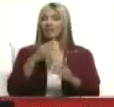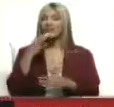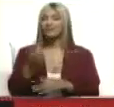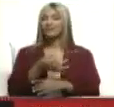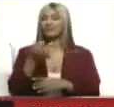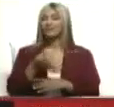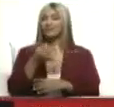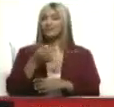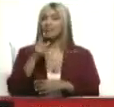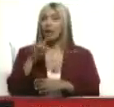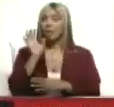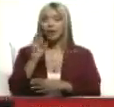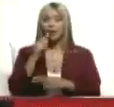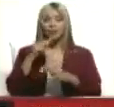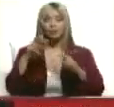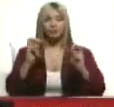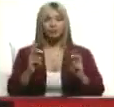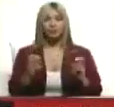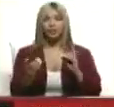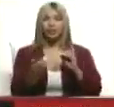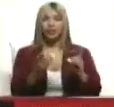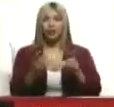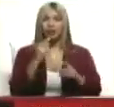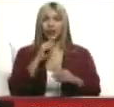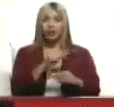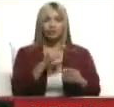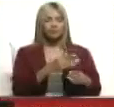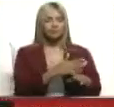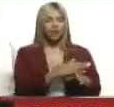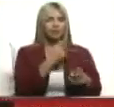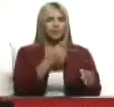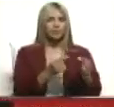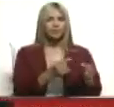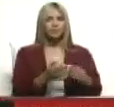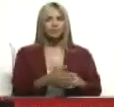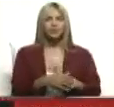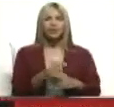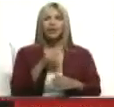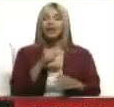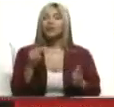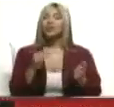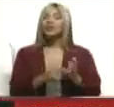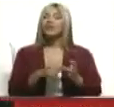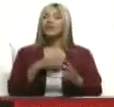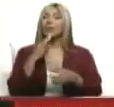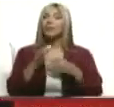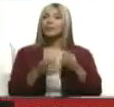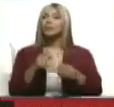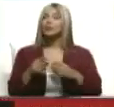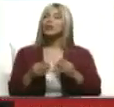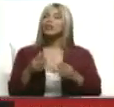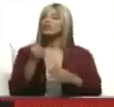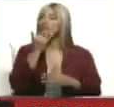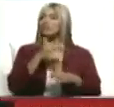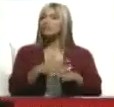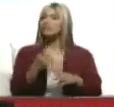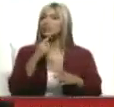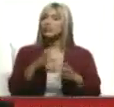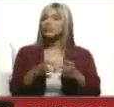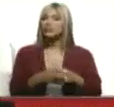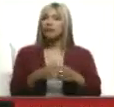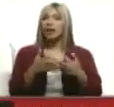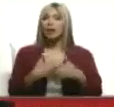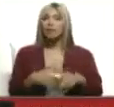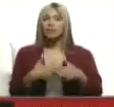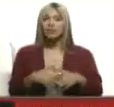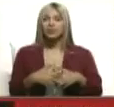país. Ellos están sentados en la mesa de diálogo. Tú hablas del diálogo y hacías referencia. Ellos le deben una explicación de lo que hicieron en Monómero, en